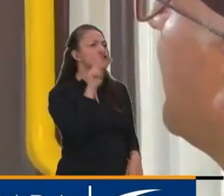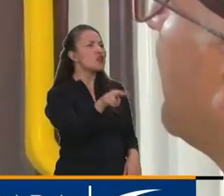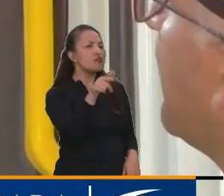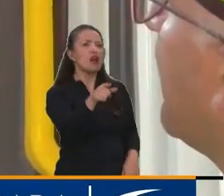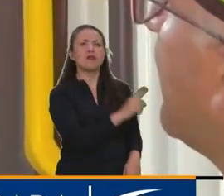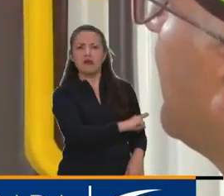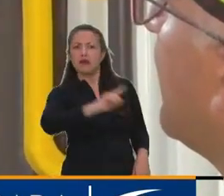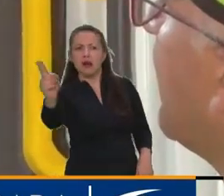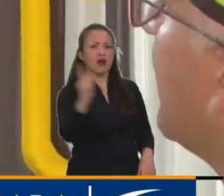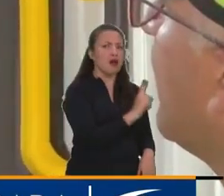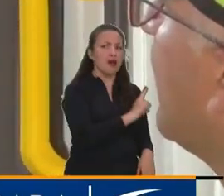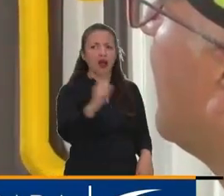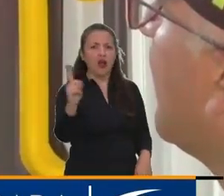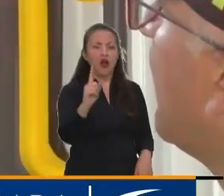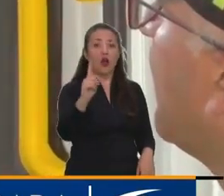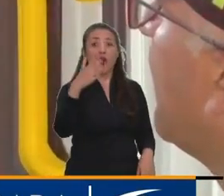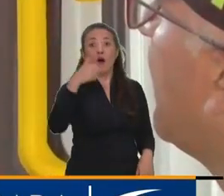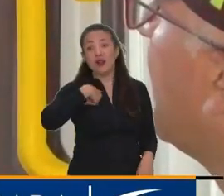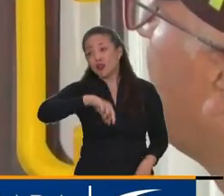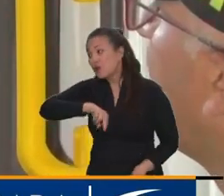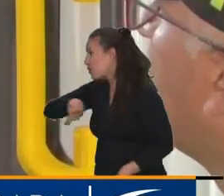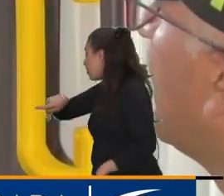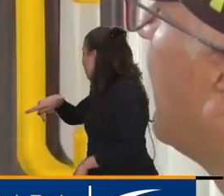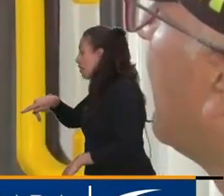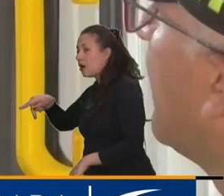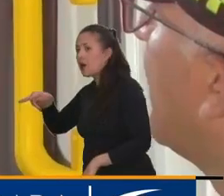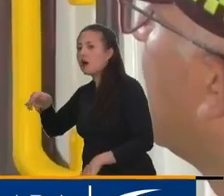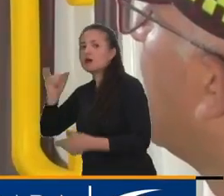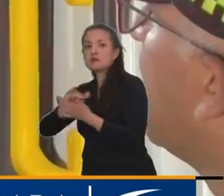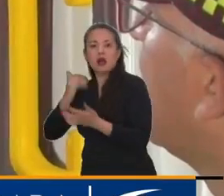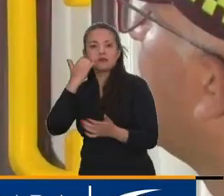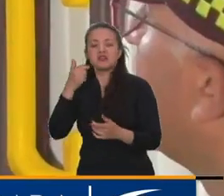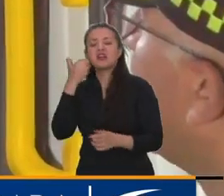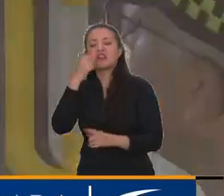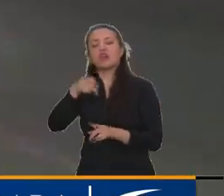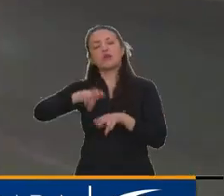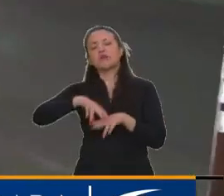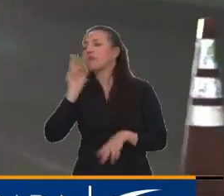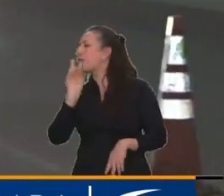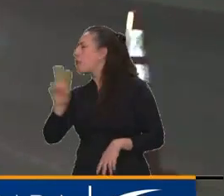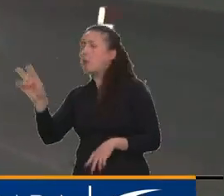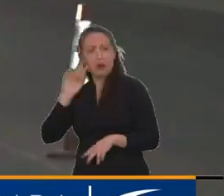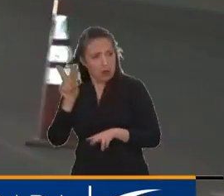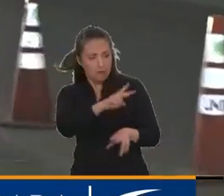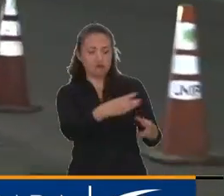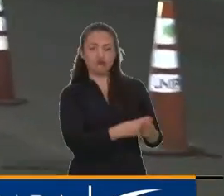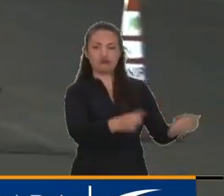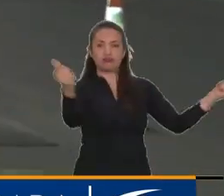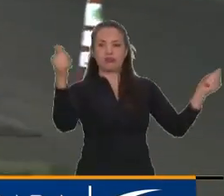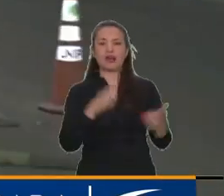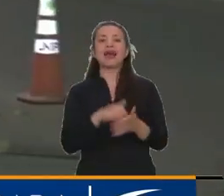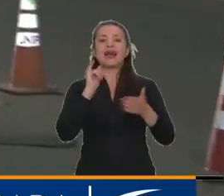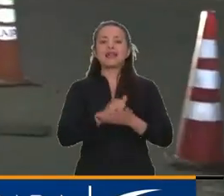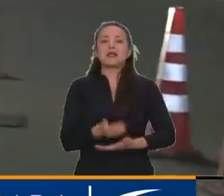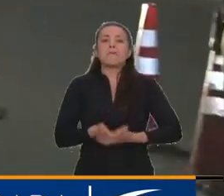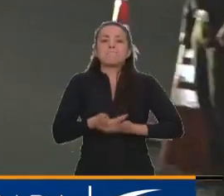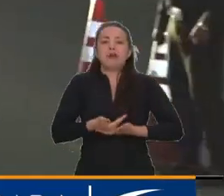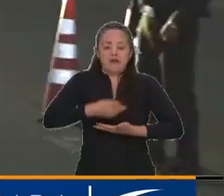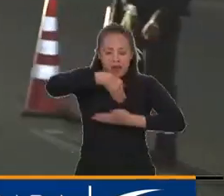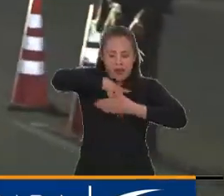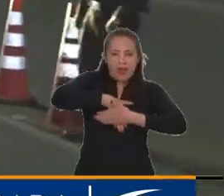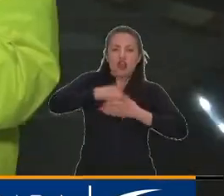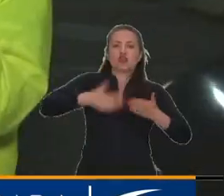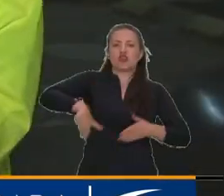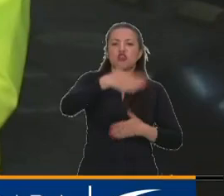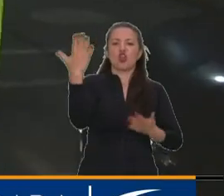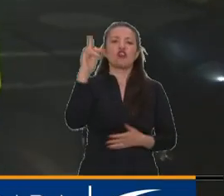allá y para acá. Y de ahí cuando yo volteé para otro lado a mirar, ya la señora ya no estaba por ahí. La bebé canguro fue raptada en la localidad de